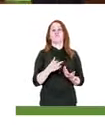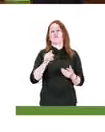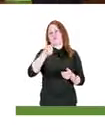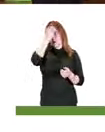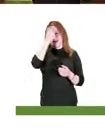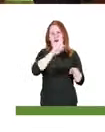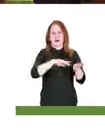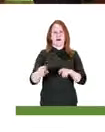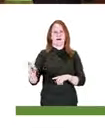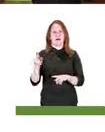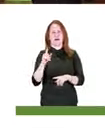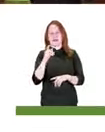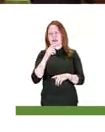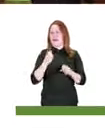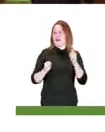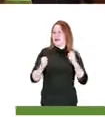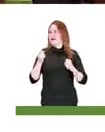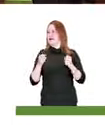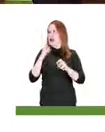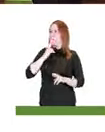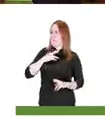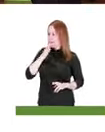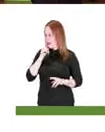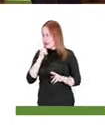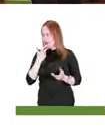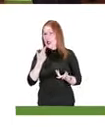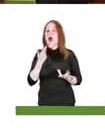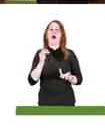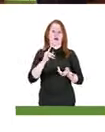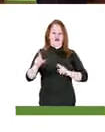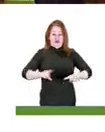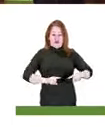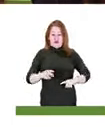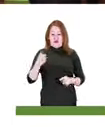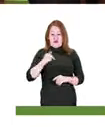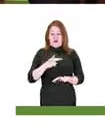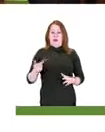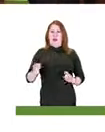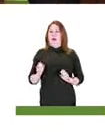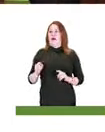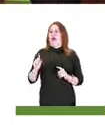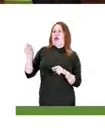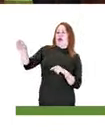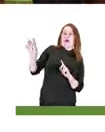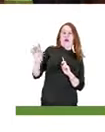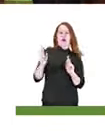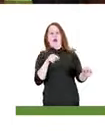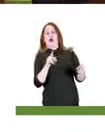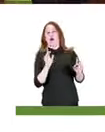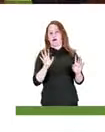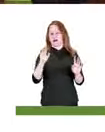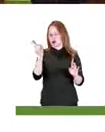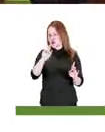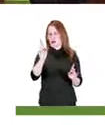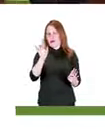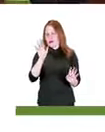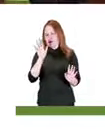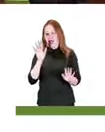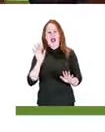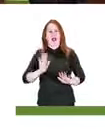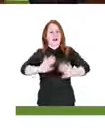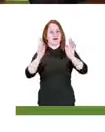gente siempre está un poco preocupada de por qué no me responden. Y no es que queramos como administración tirarnos la pelota, pero pues así está distribuida la asignación de vías y